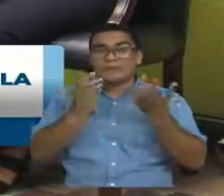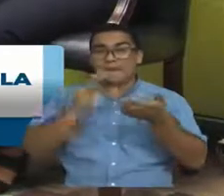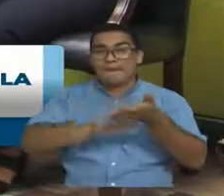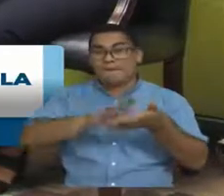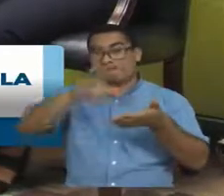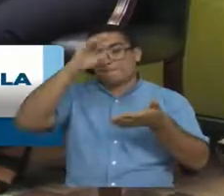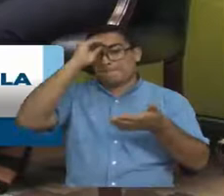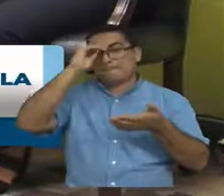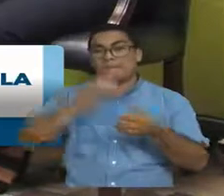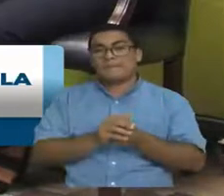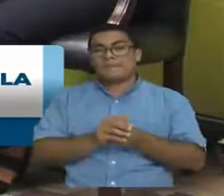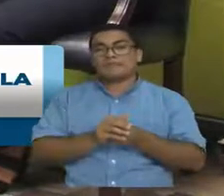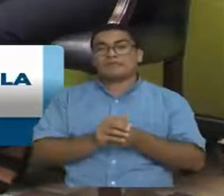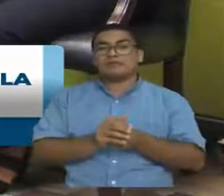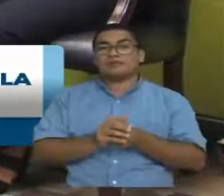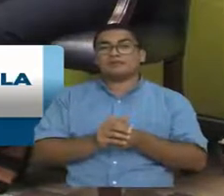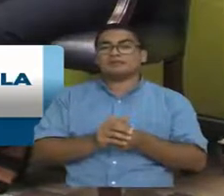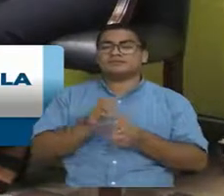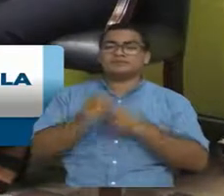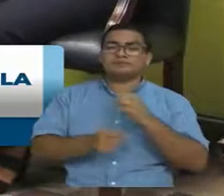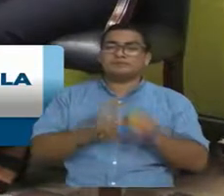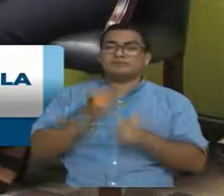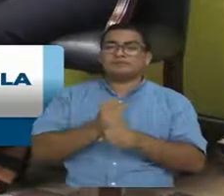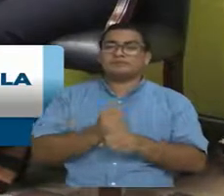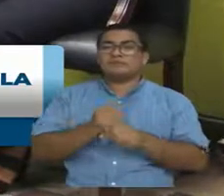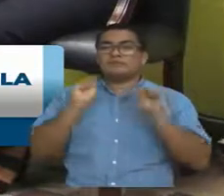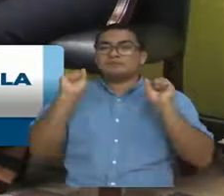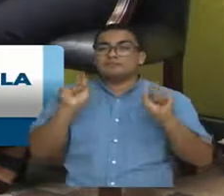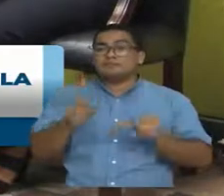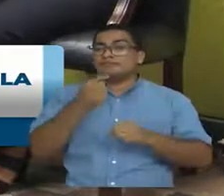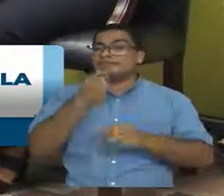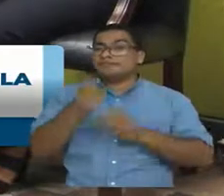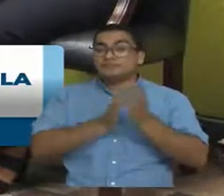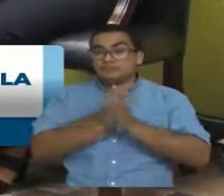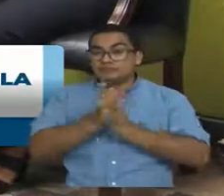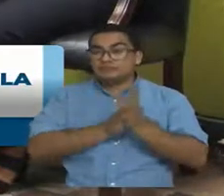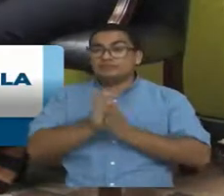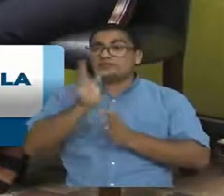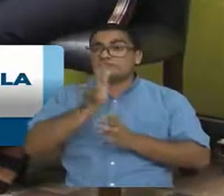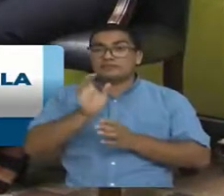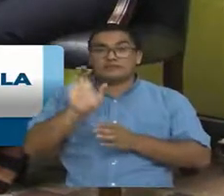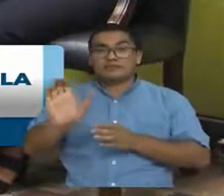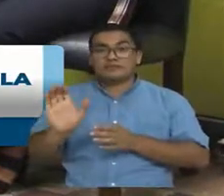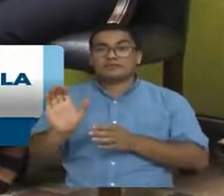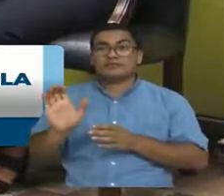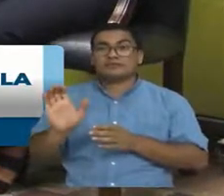escribir en esa edad podemos nosotros aprovechar para que el niño